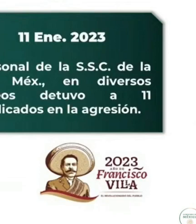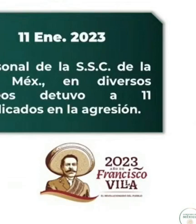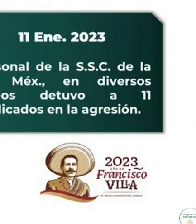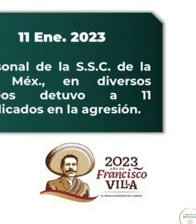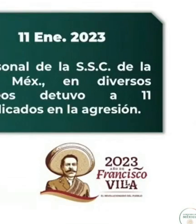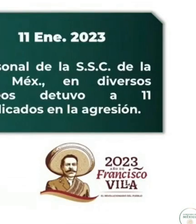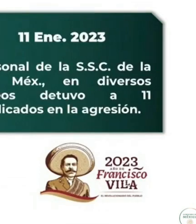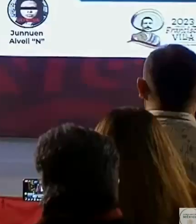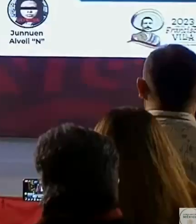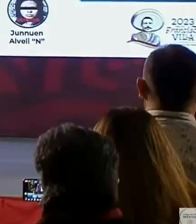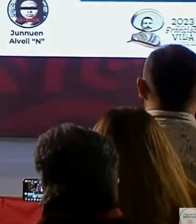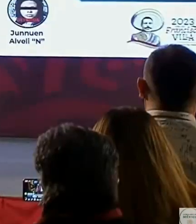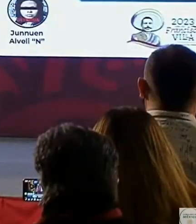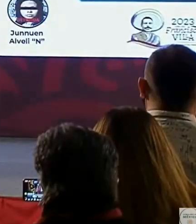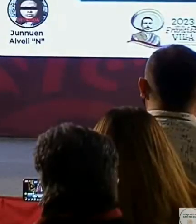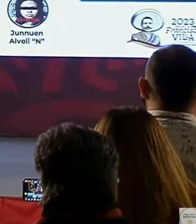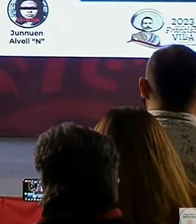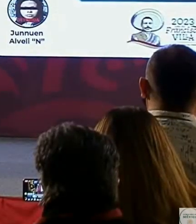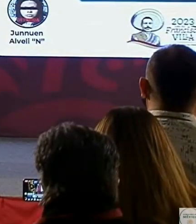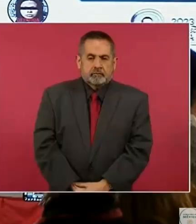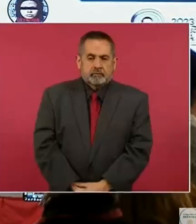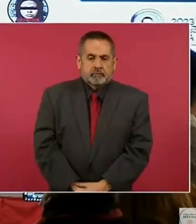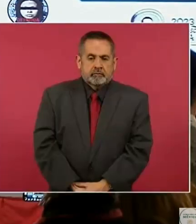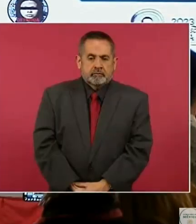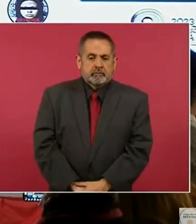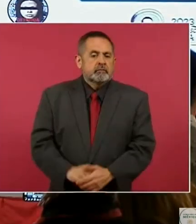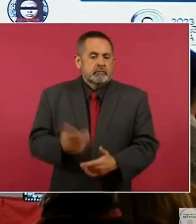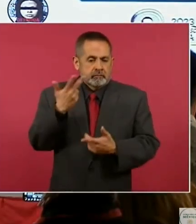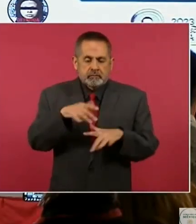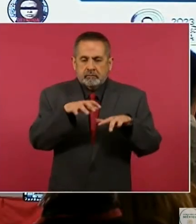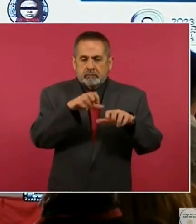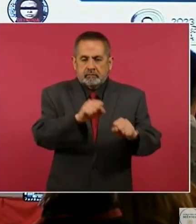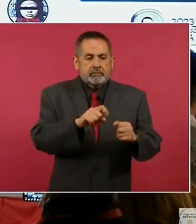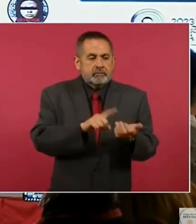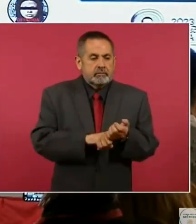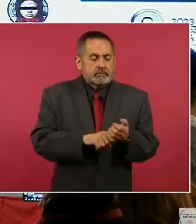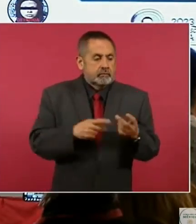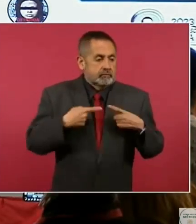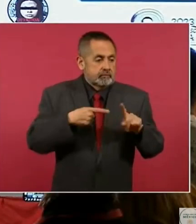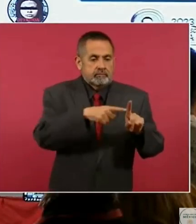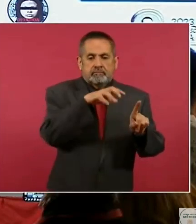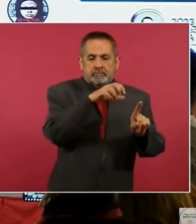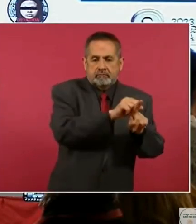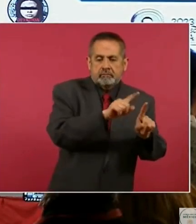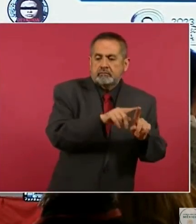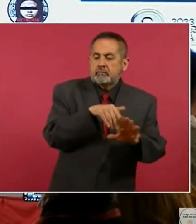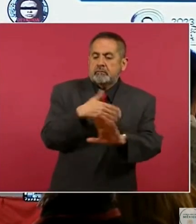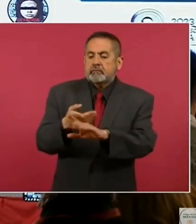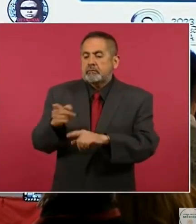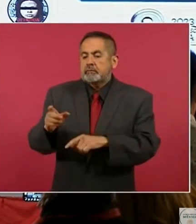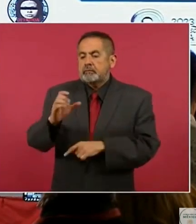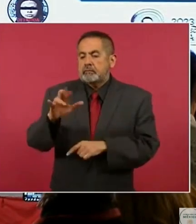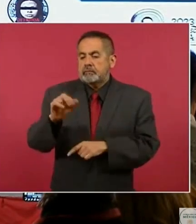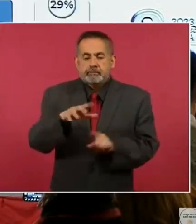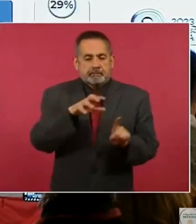como presunto autor material de la agresión de este periodista. Adelante.